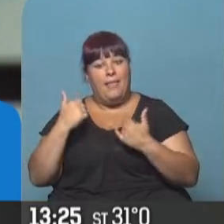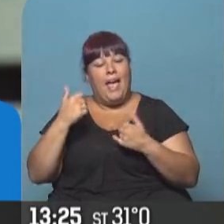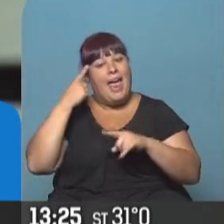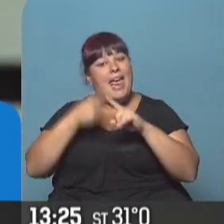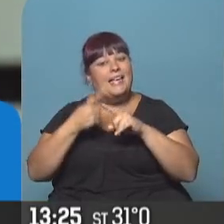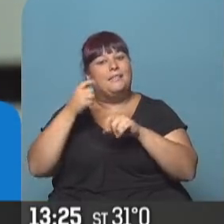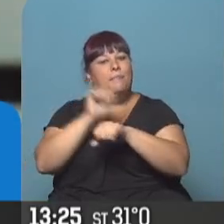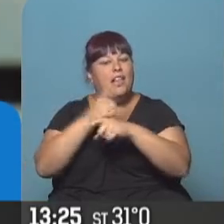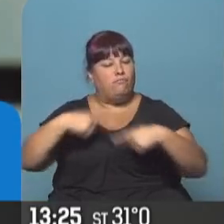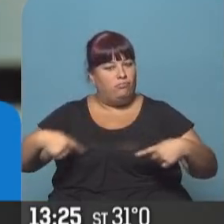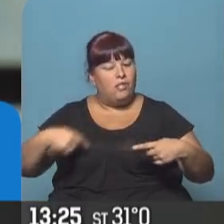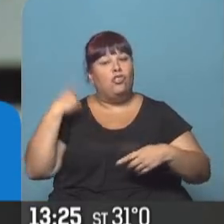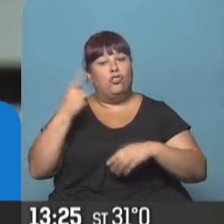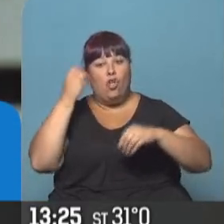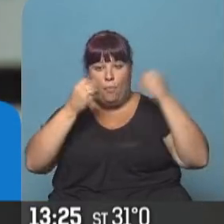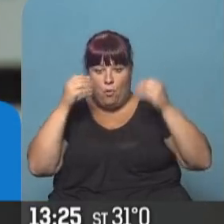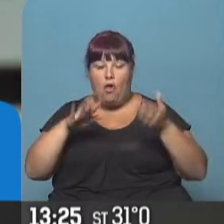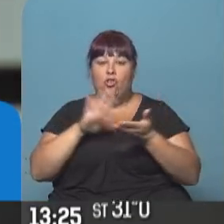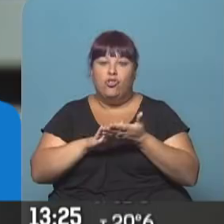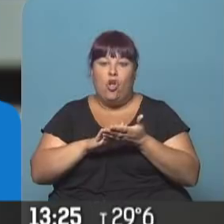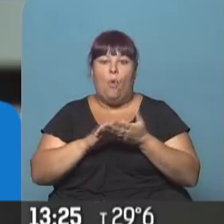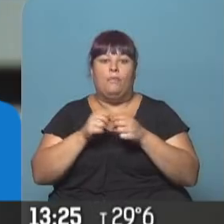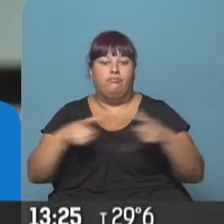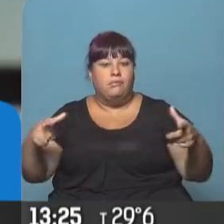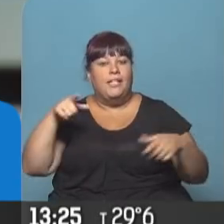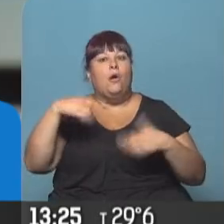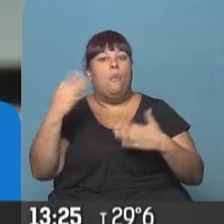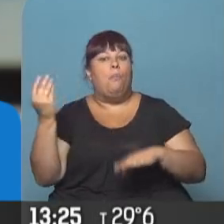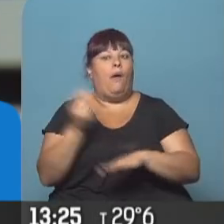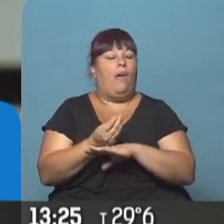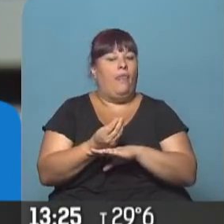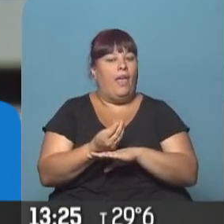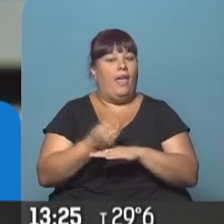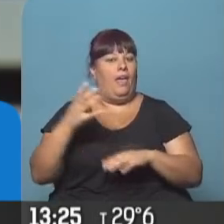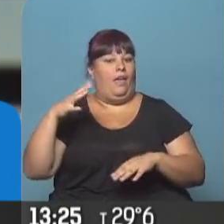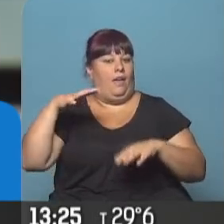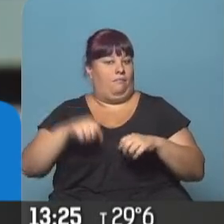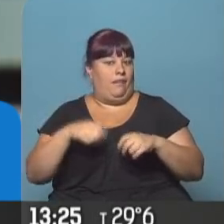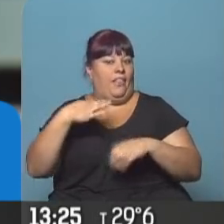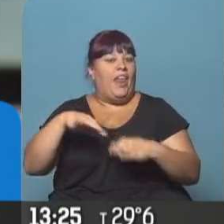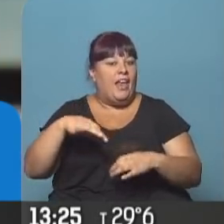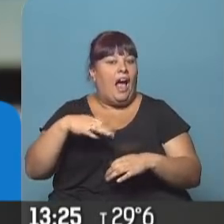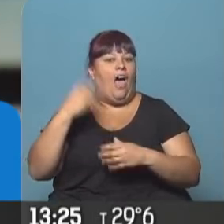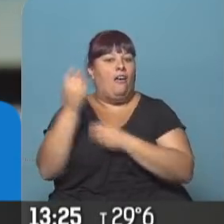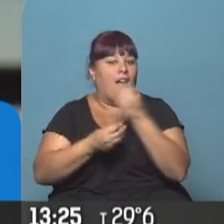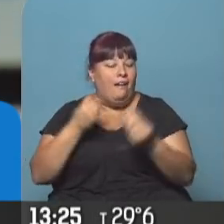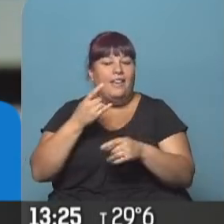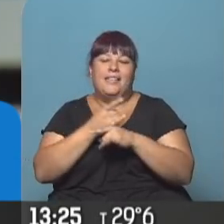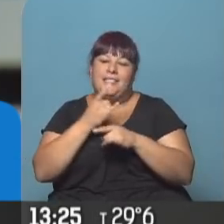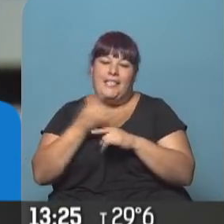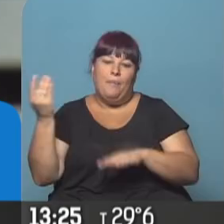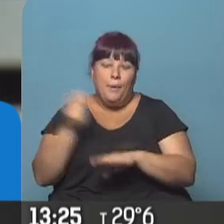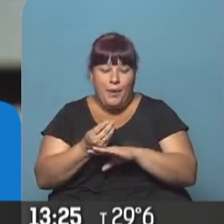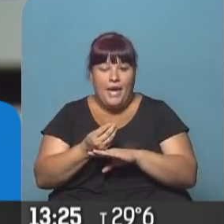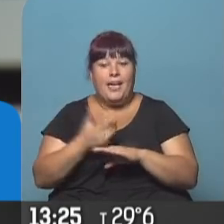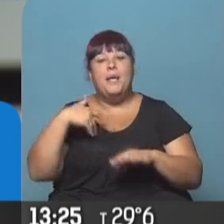antecedentes penales. Y hay preocupación aquí en cuanto a las redes delictivas de aquellos que puedan llegar a adueñarse de la vulnerabilidad del migrante que siempre llega, y